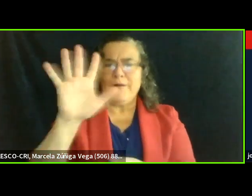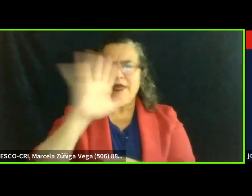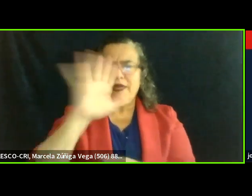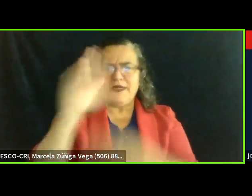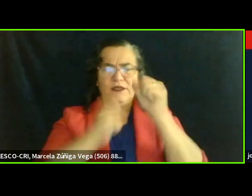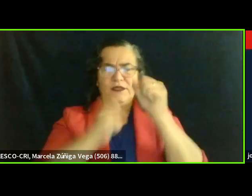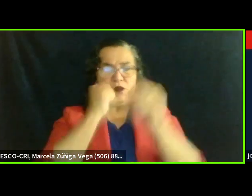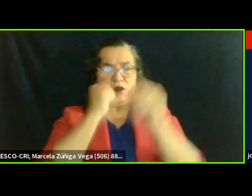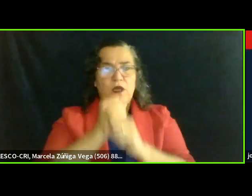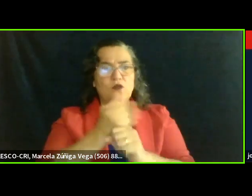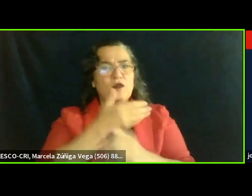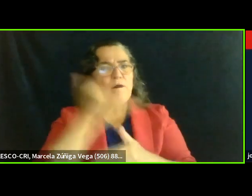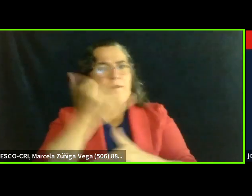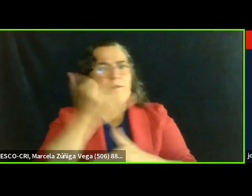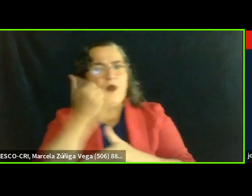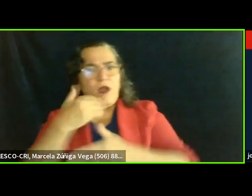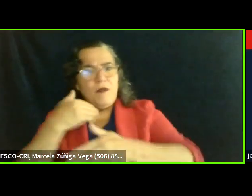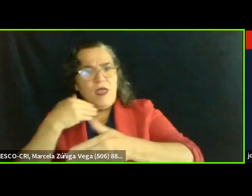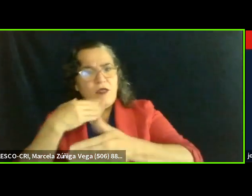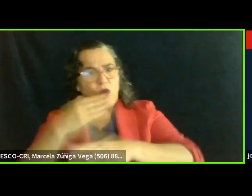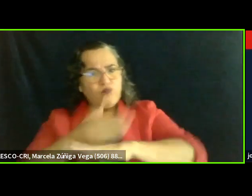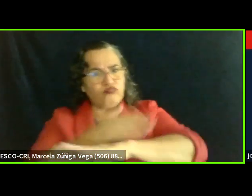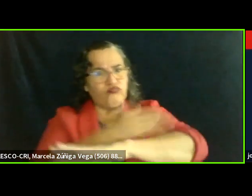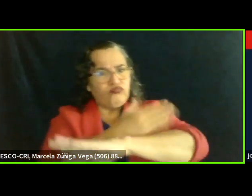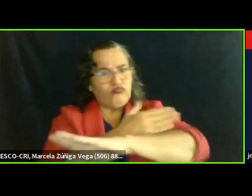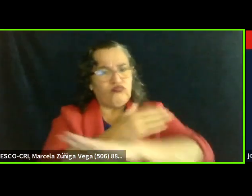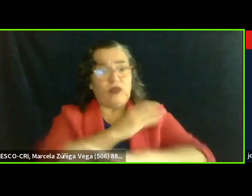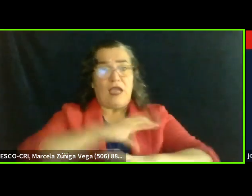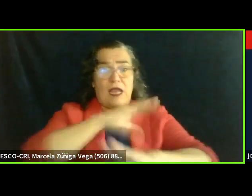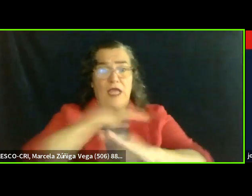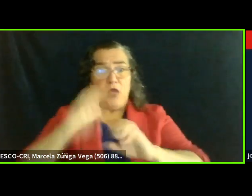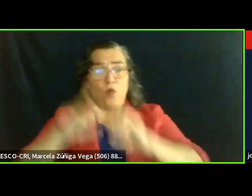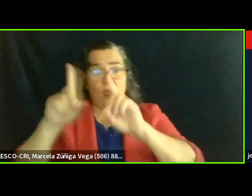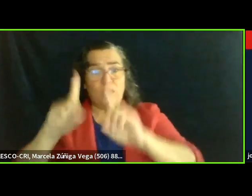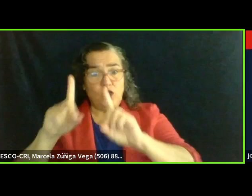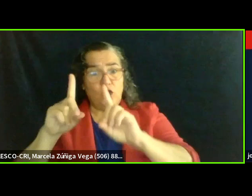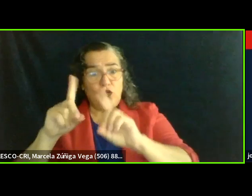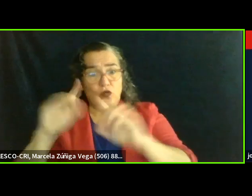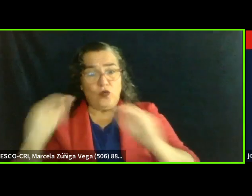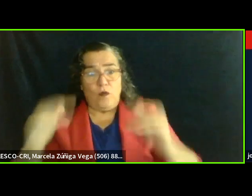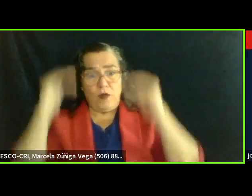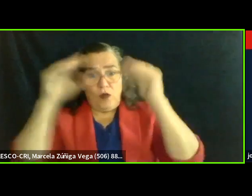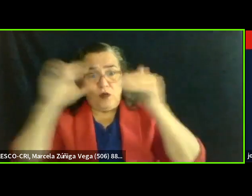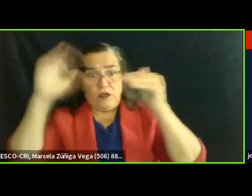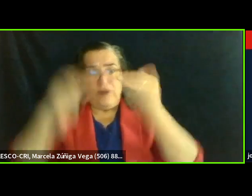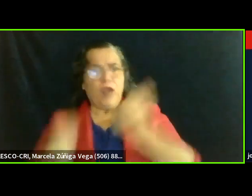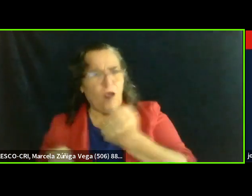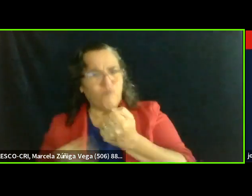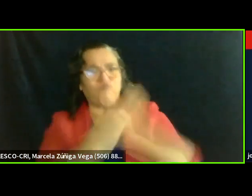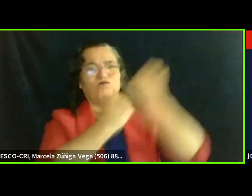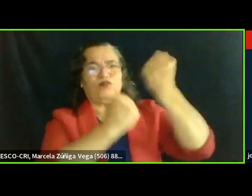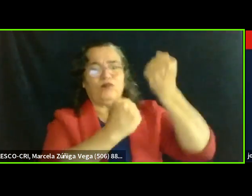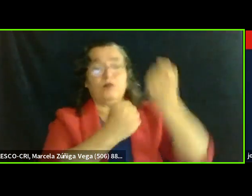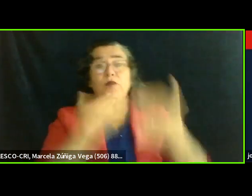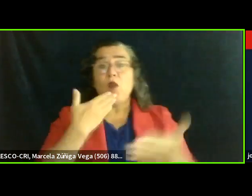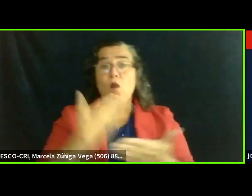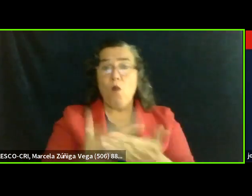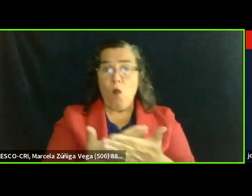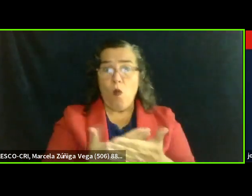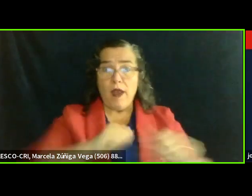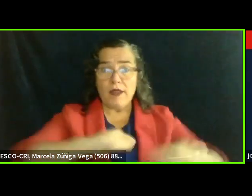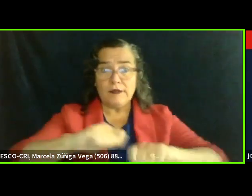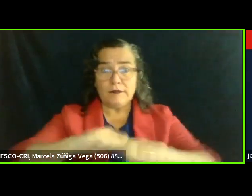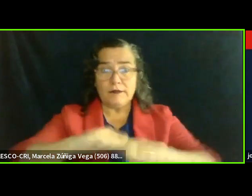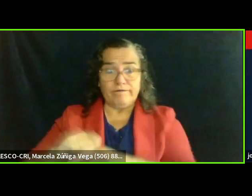mejoramiento permanente de la calidad de la educación superior en Costa Rica. Las buenas prácticas del SINAES como agencia de